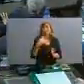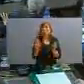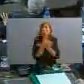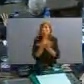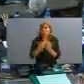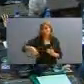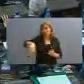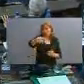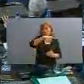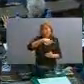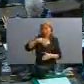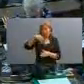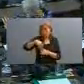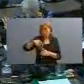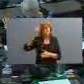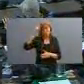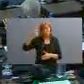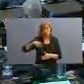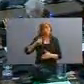Parlamento.